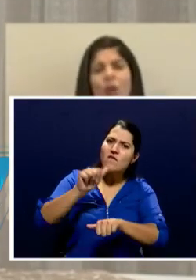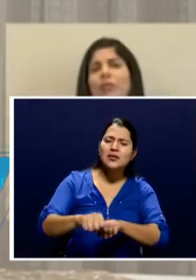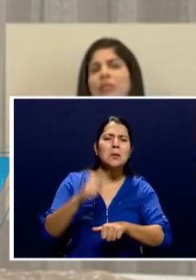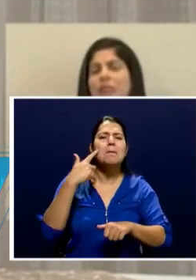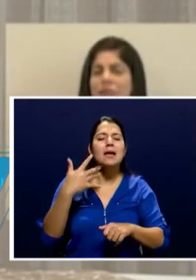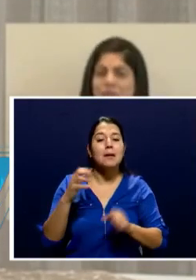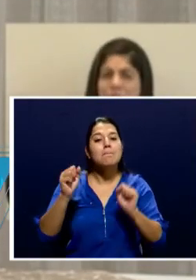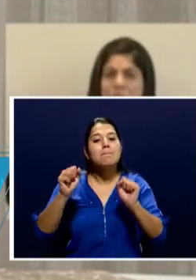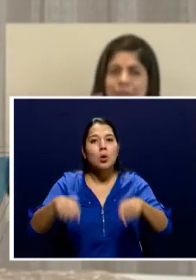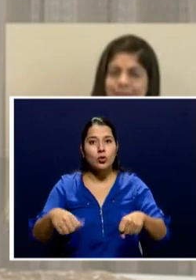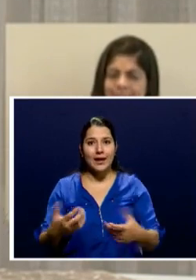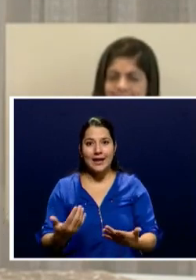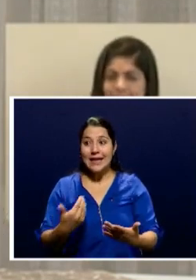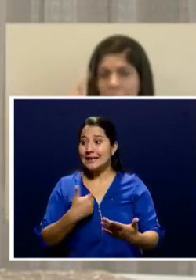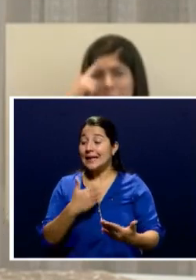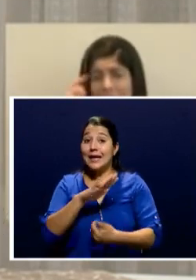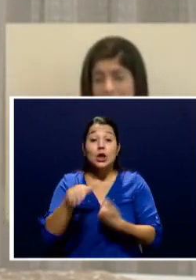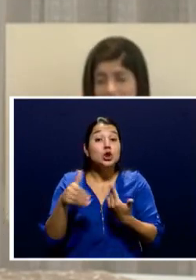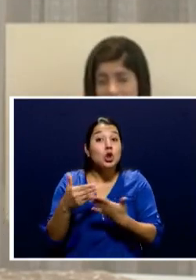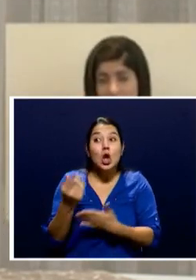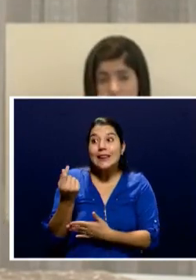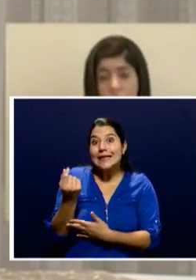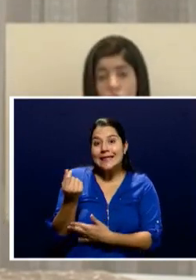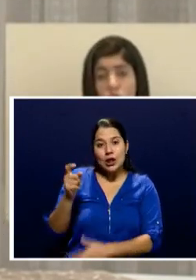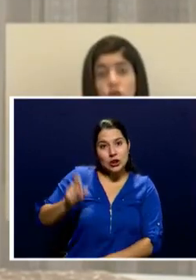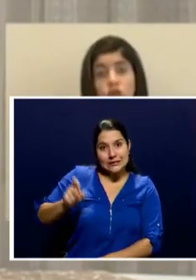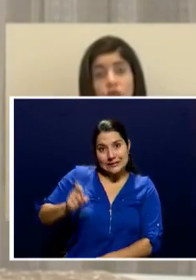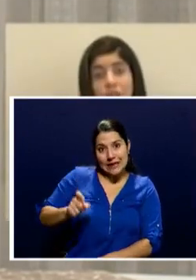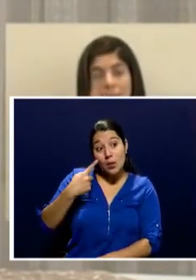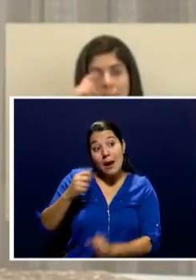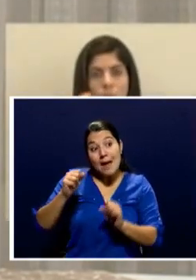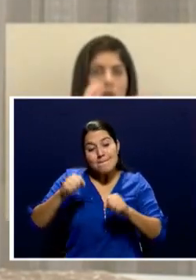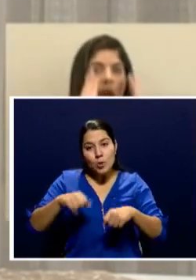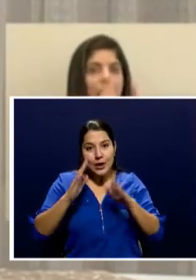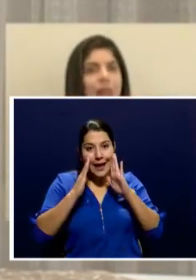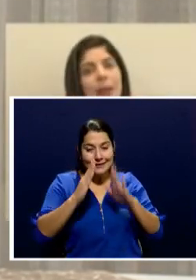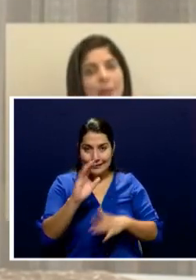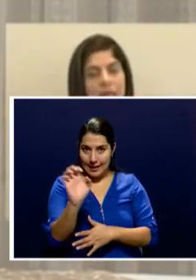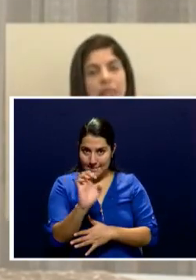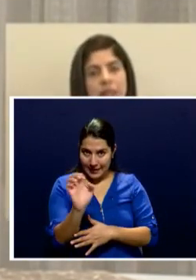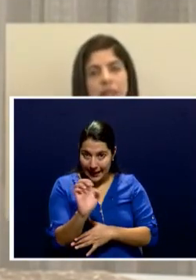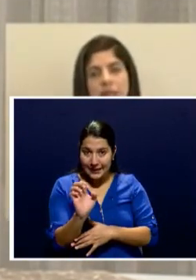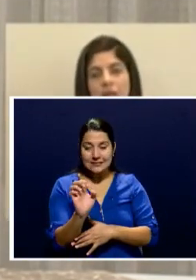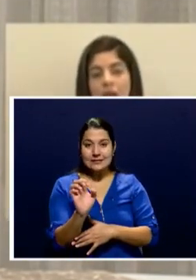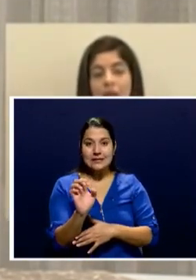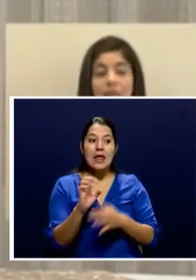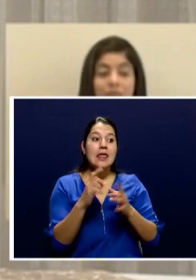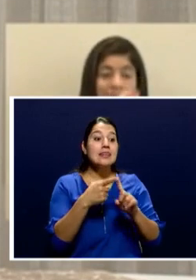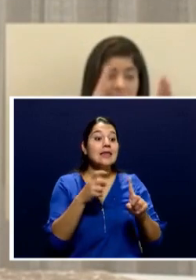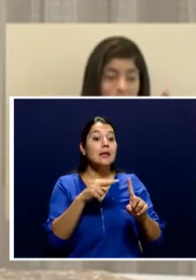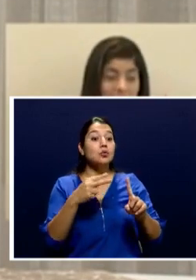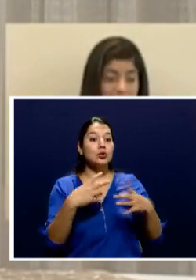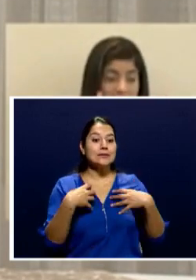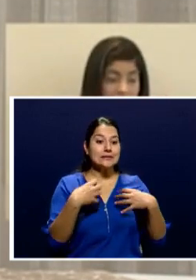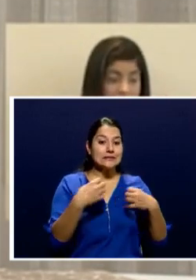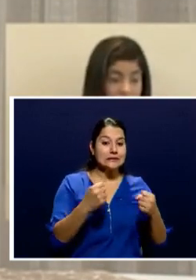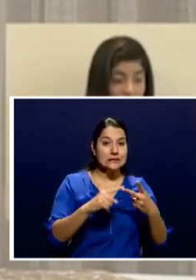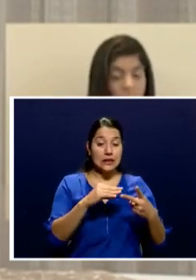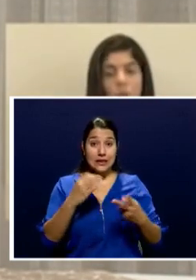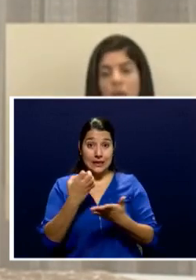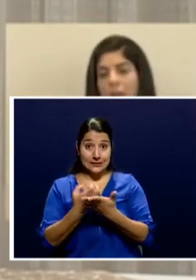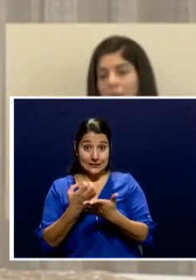para asegurar contar con todos los recursos suficientes para atender la emergencia tanto en su dimensión sanitaria como económica y